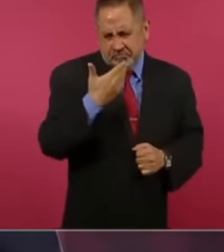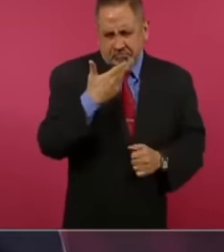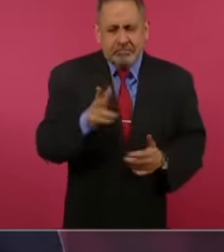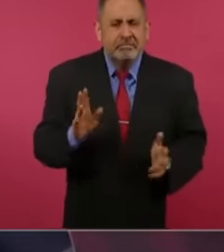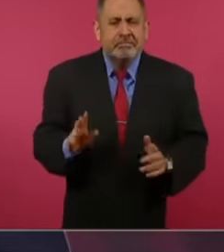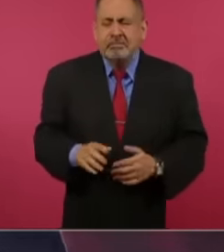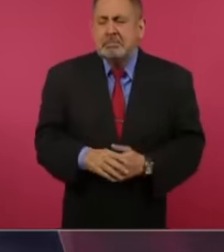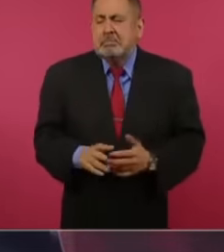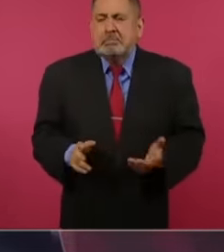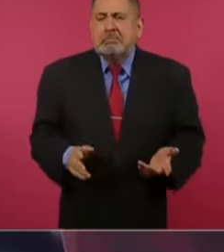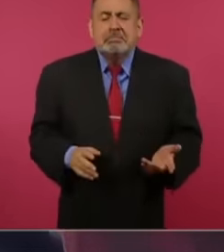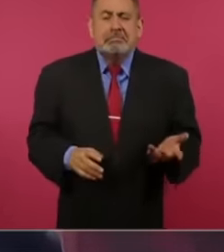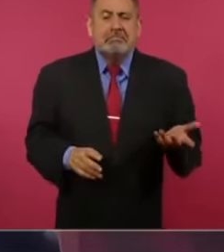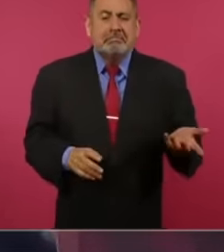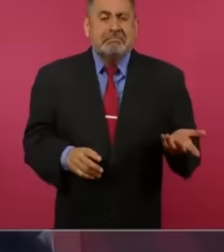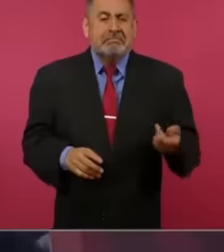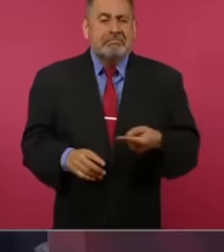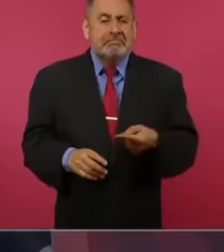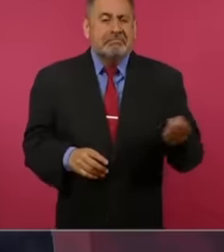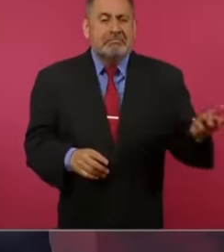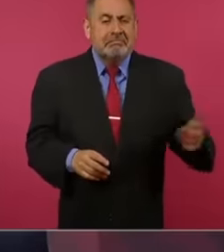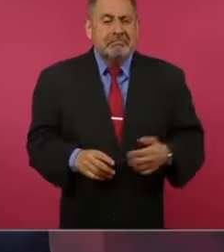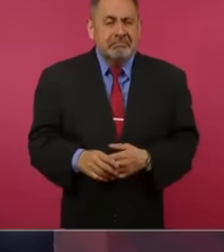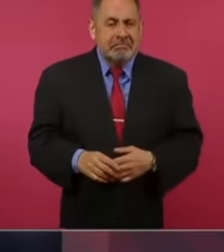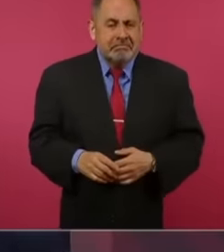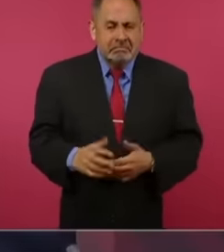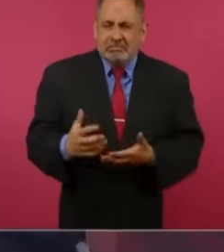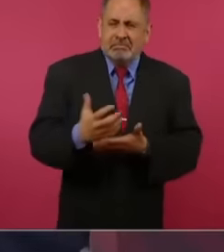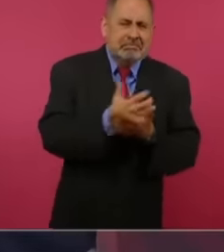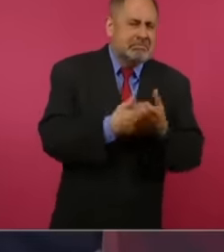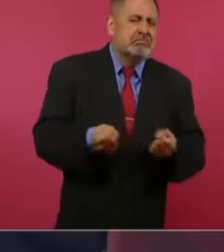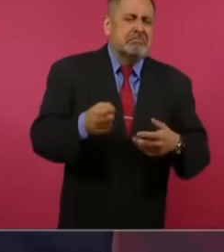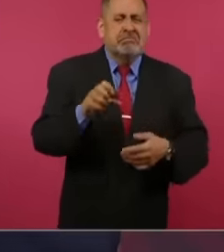pero de todas maneras, pues, ¿qué ganarán?